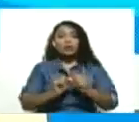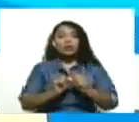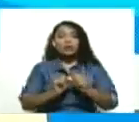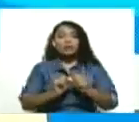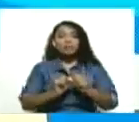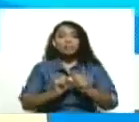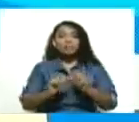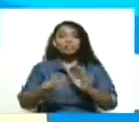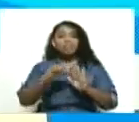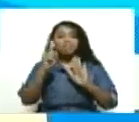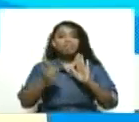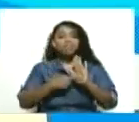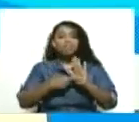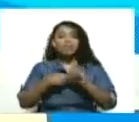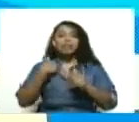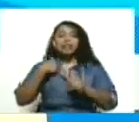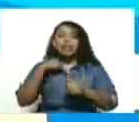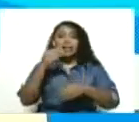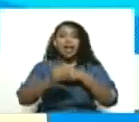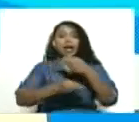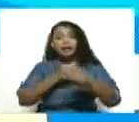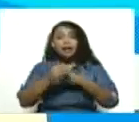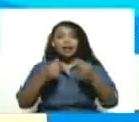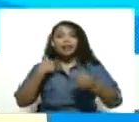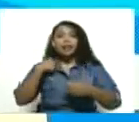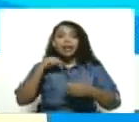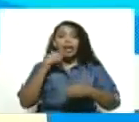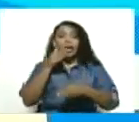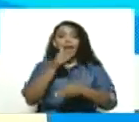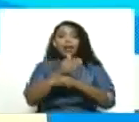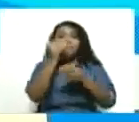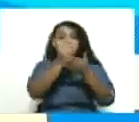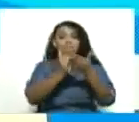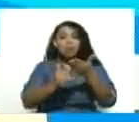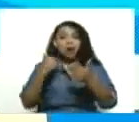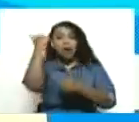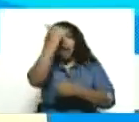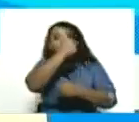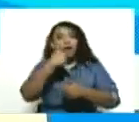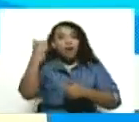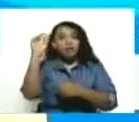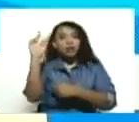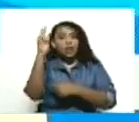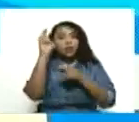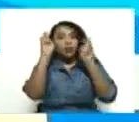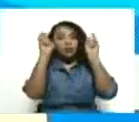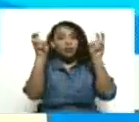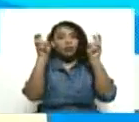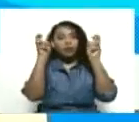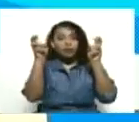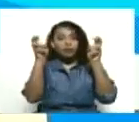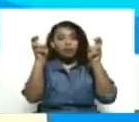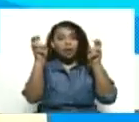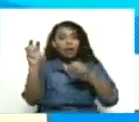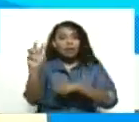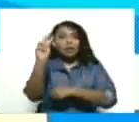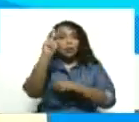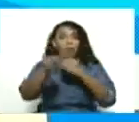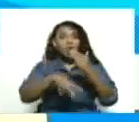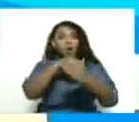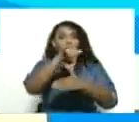o incompletos tienen que ser tienen que estar en la agenda de Cara a la segunda emancipación al segundo